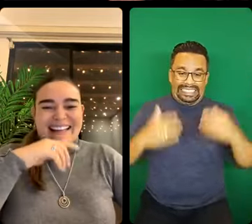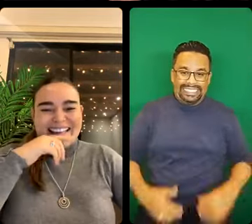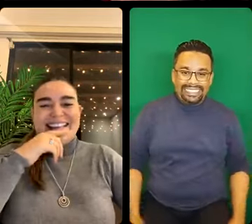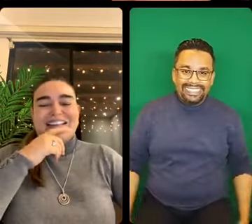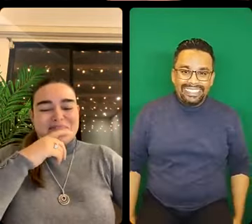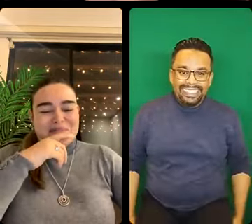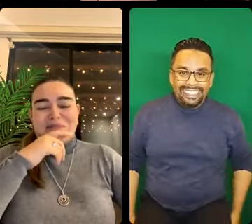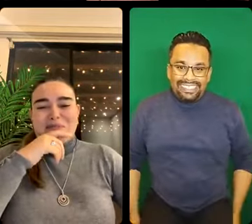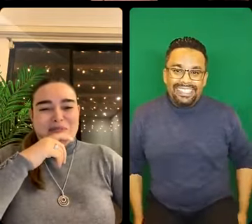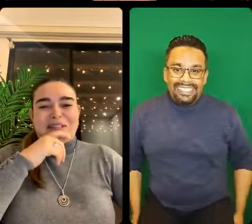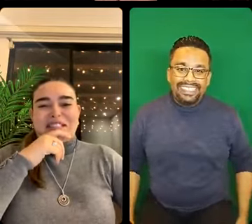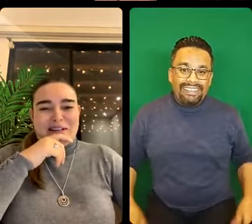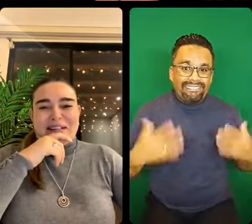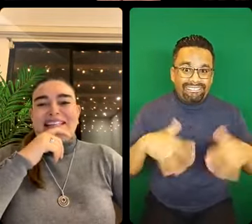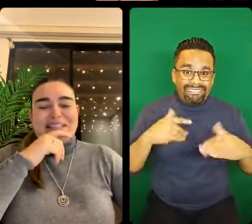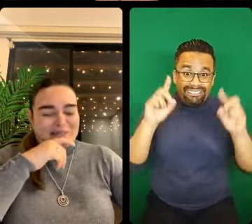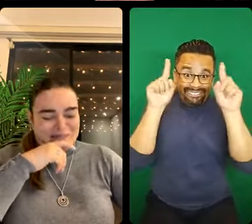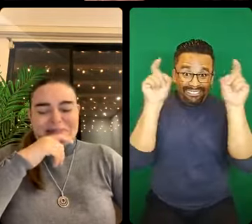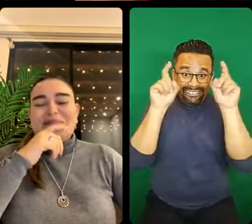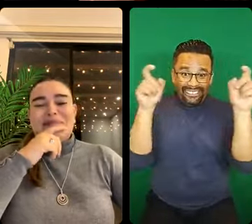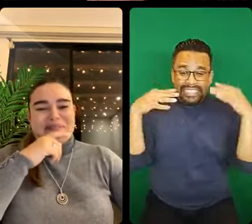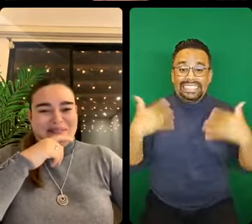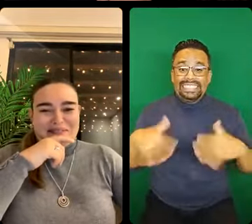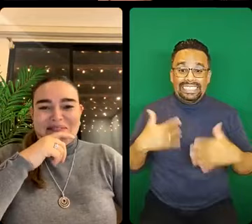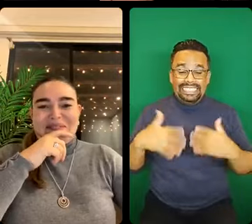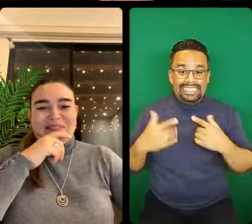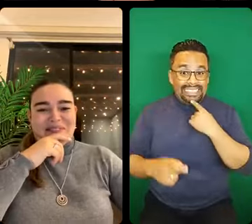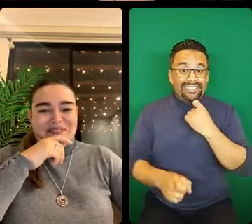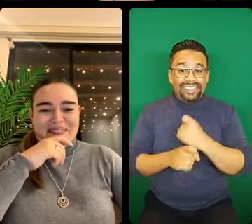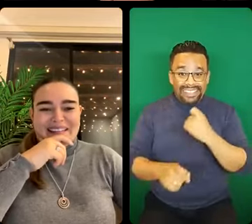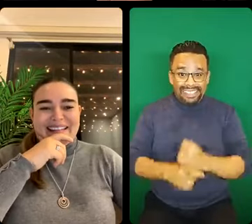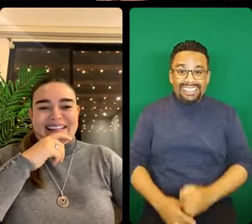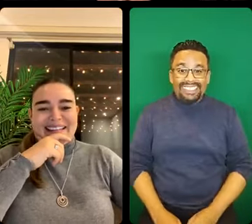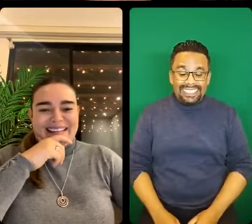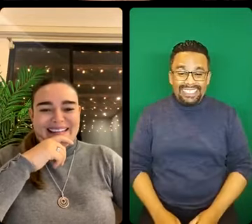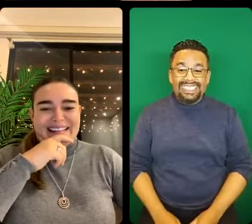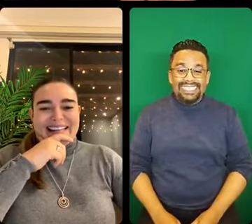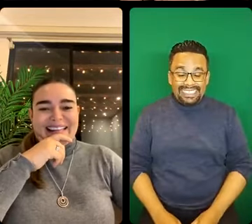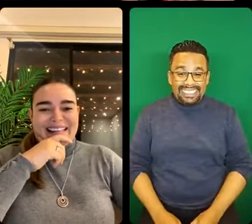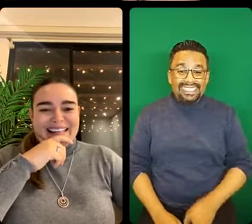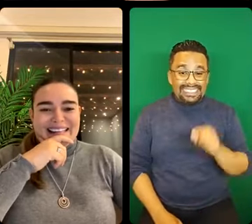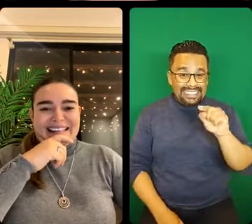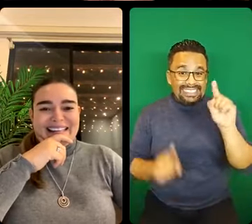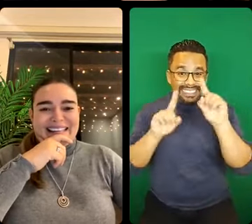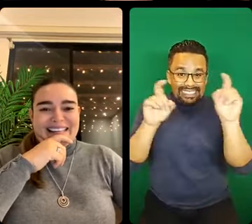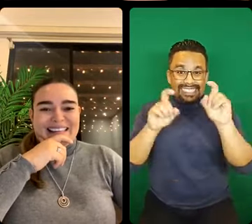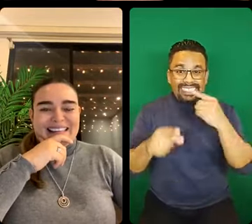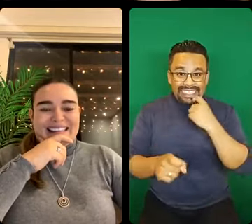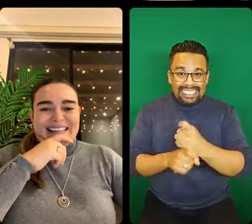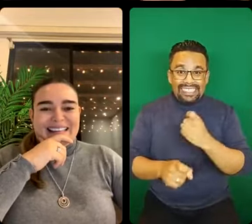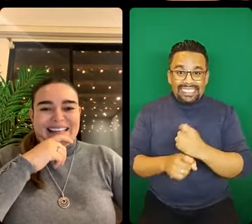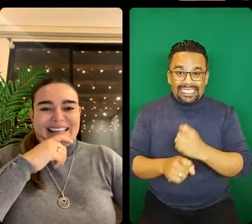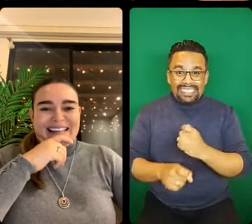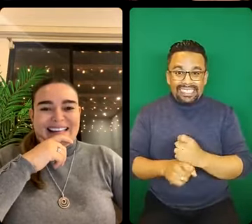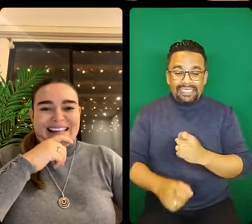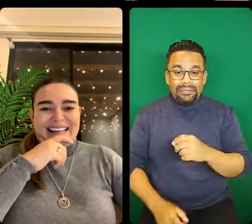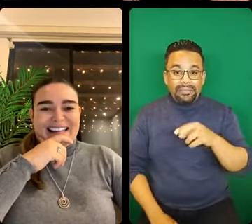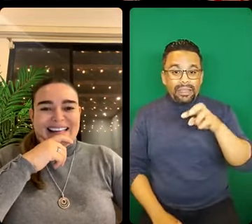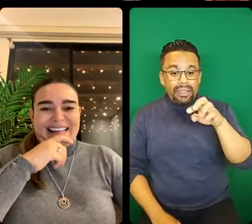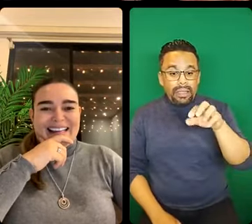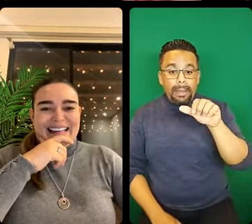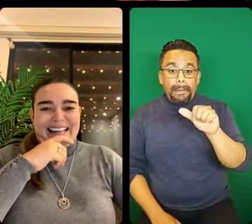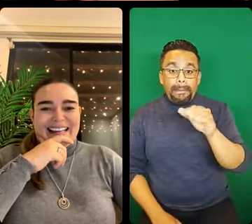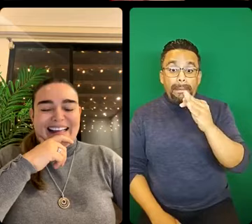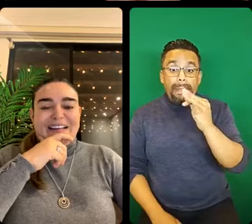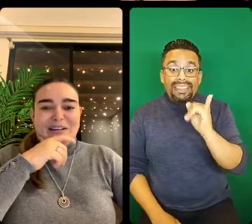pero además los títulos están muy fuertes, están muy fuertes esos títulos. Pati es una